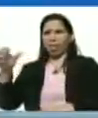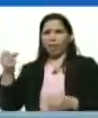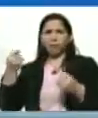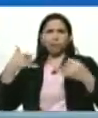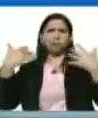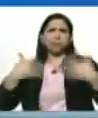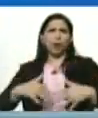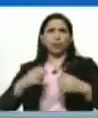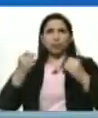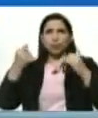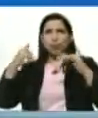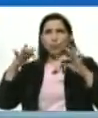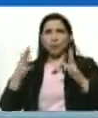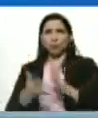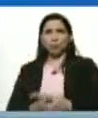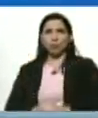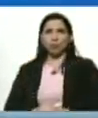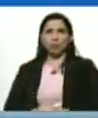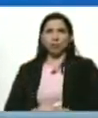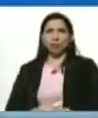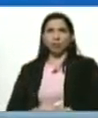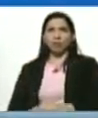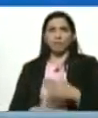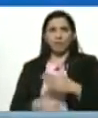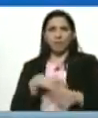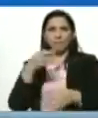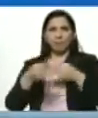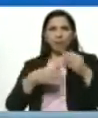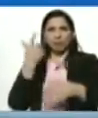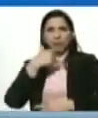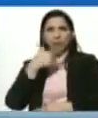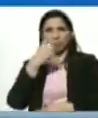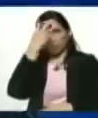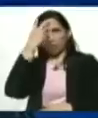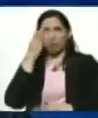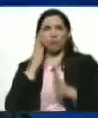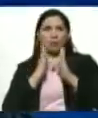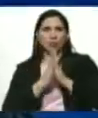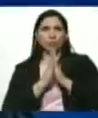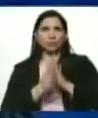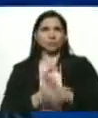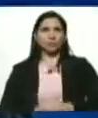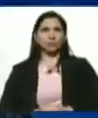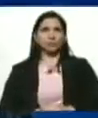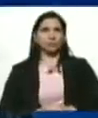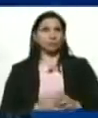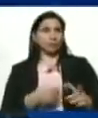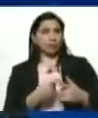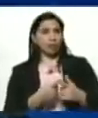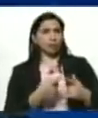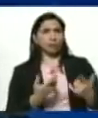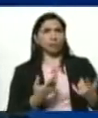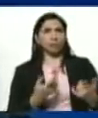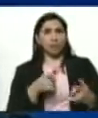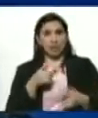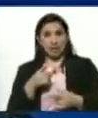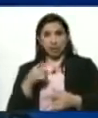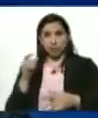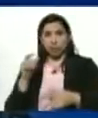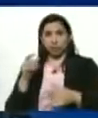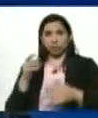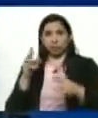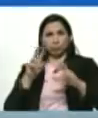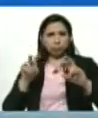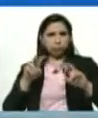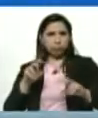y vamos a explicar ser yo estaré por favor el día para entonces es el que esto lo vamos a experimentar en